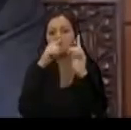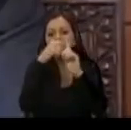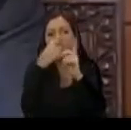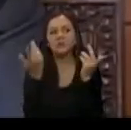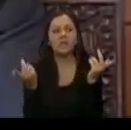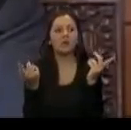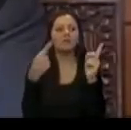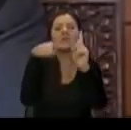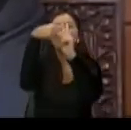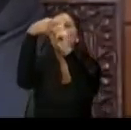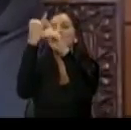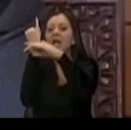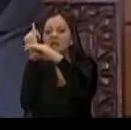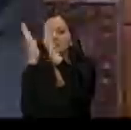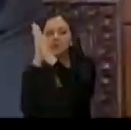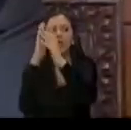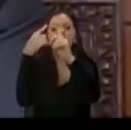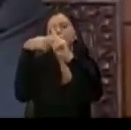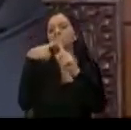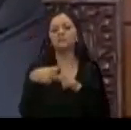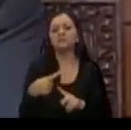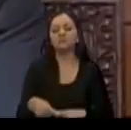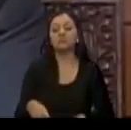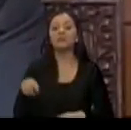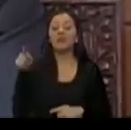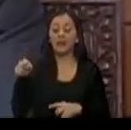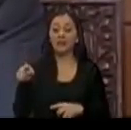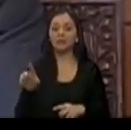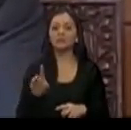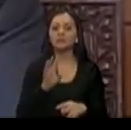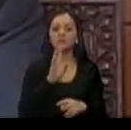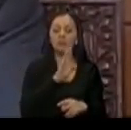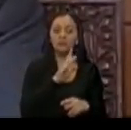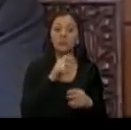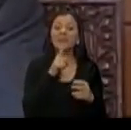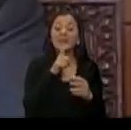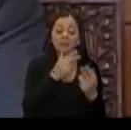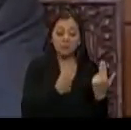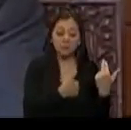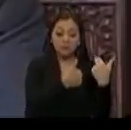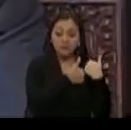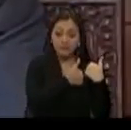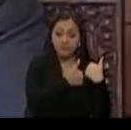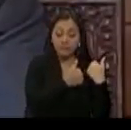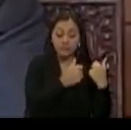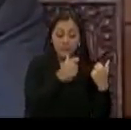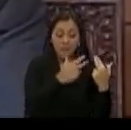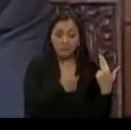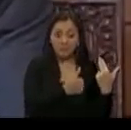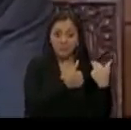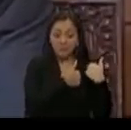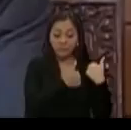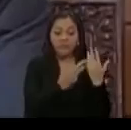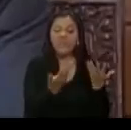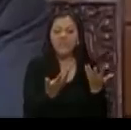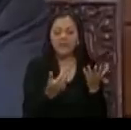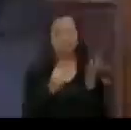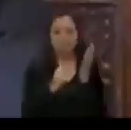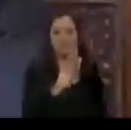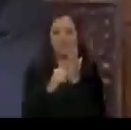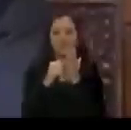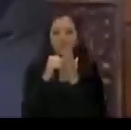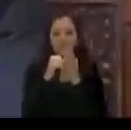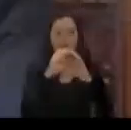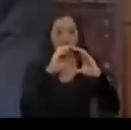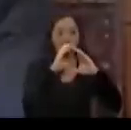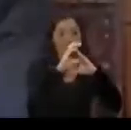que también se establecerá ya. Pero los ministerios correspondientes, que tienen que ver especialmente el Ministerio, la Secretaría